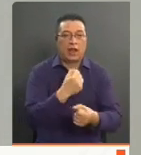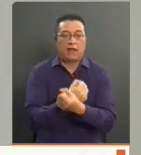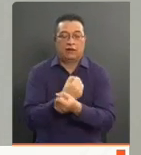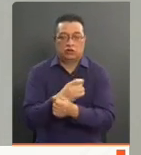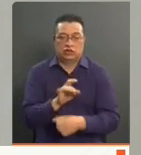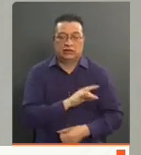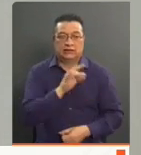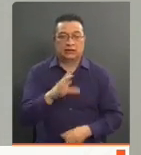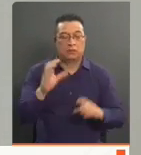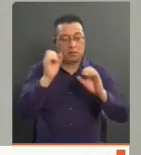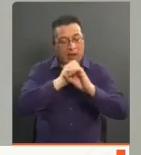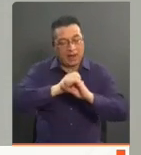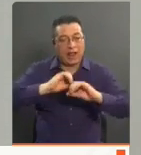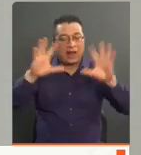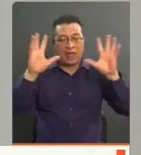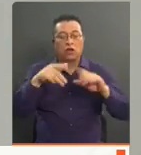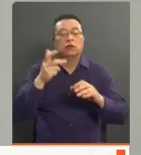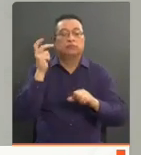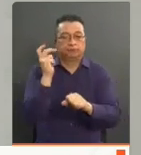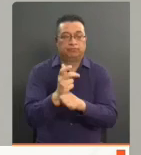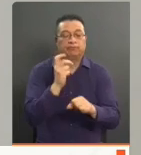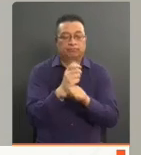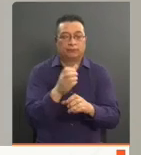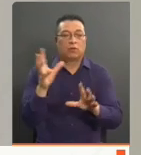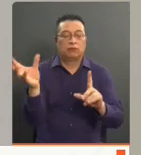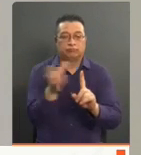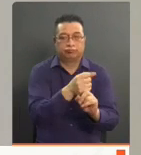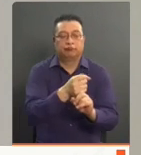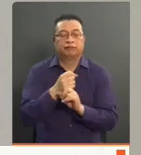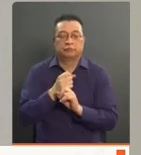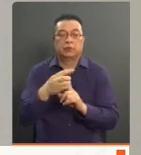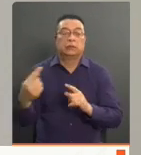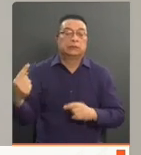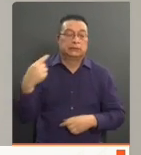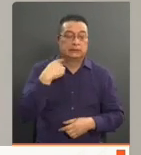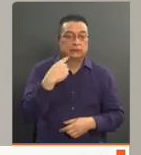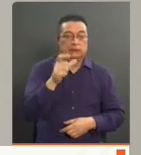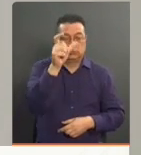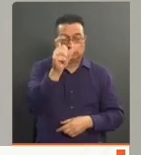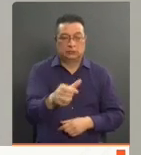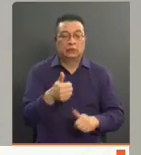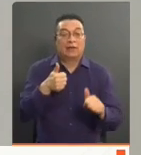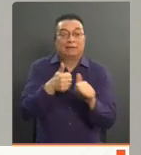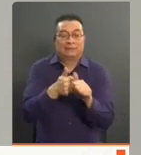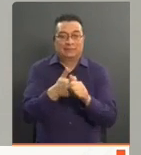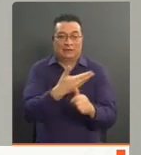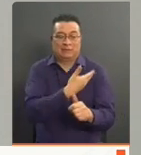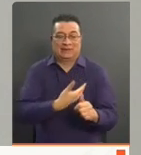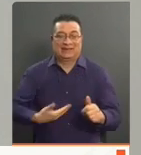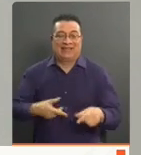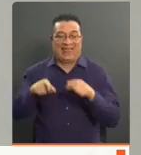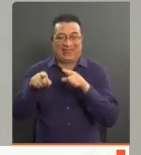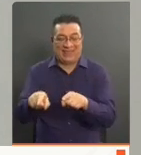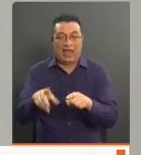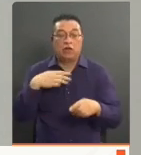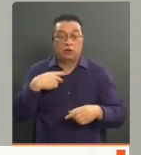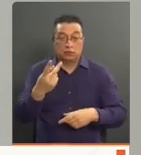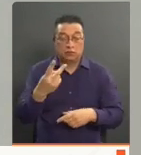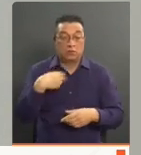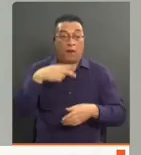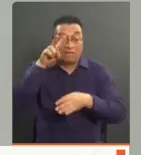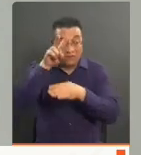para esclarecer el delito de robo con secuestro que afectó a una escolta presidencial. Nuestra unidad de víctimas y testigo